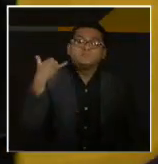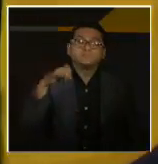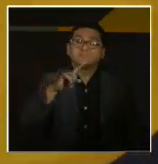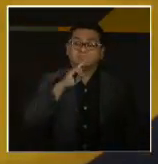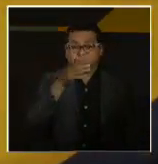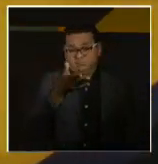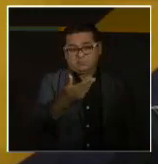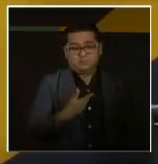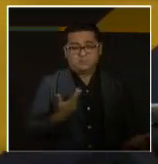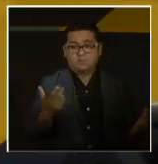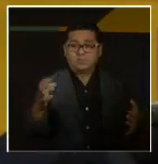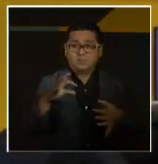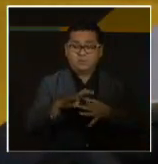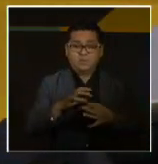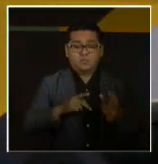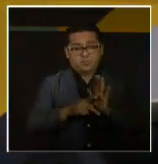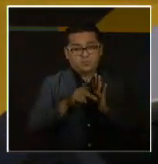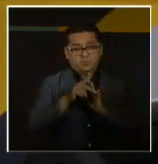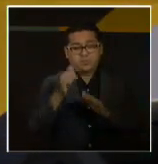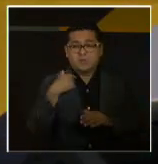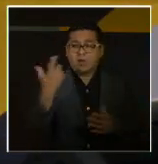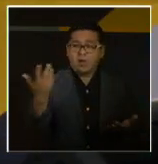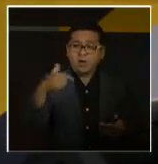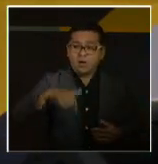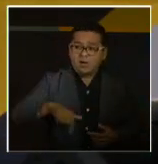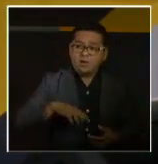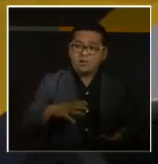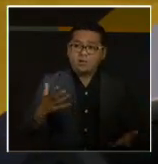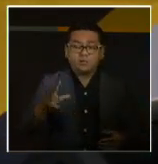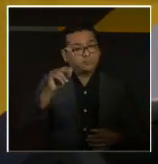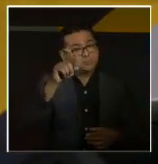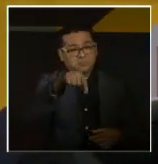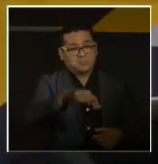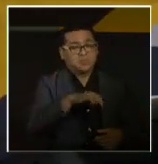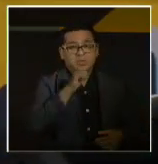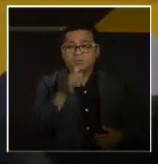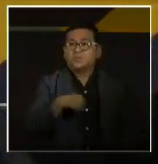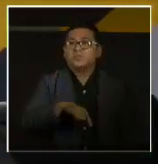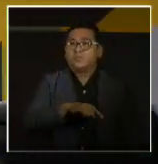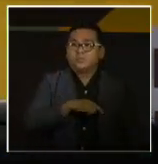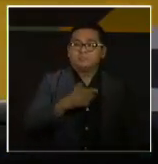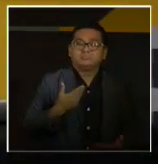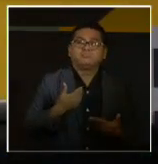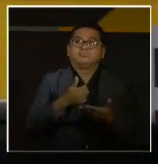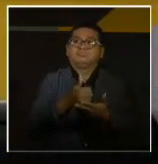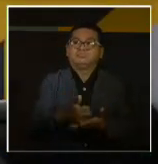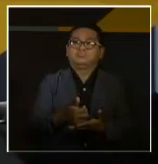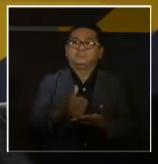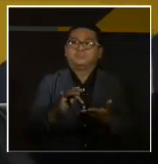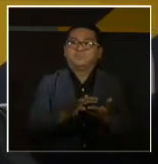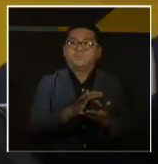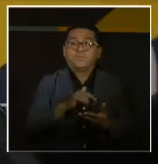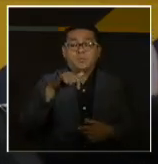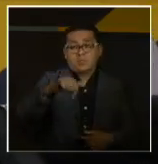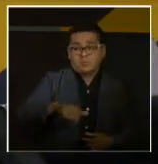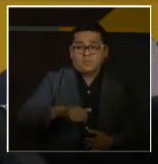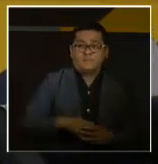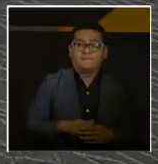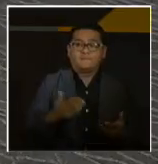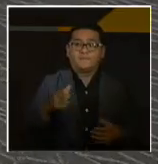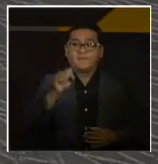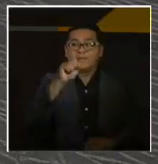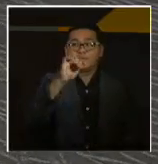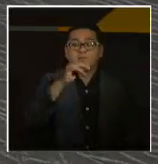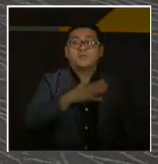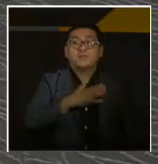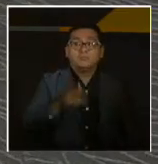si ustedes anexan las propuestas de campaña que hicimos que no están ahí, nosotros les metemos y les apoyamos. Hoy creo que Citur